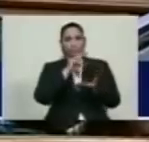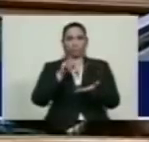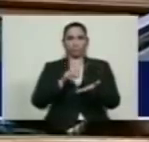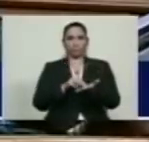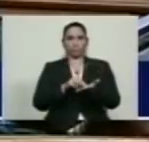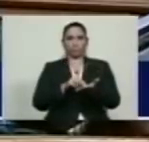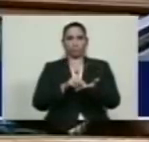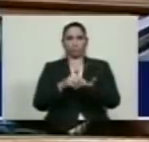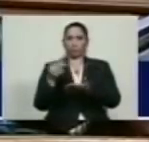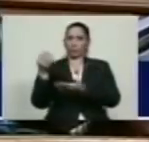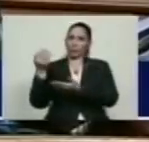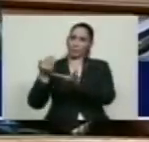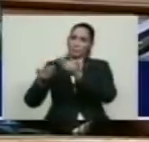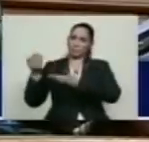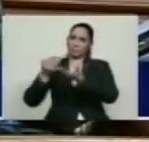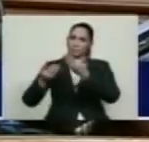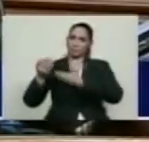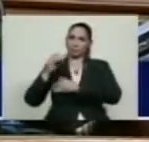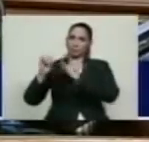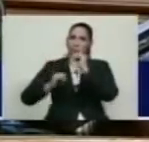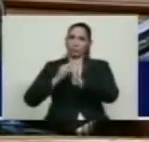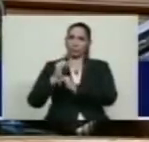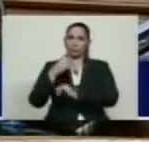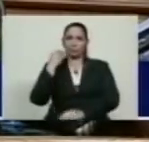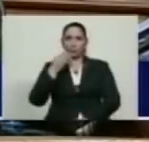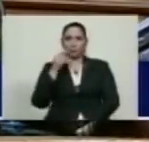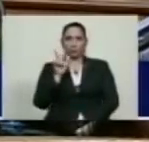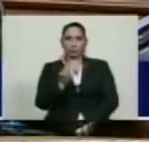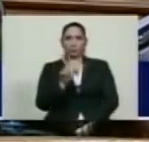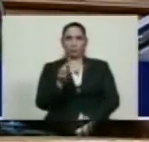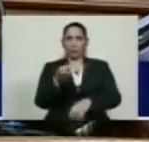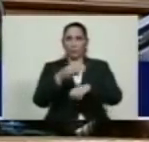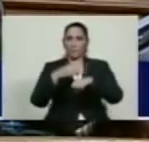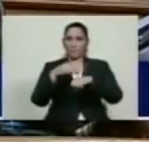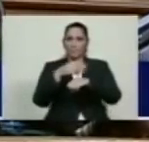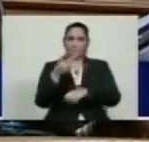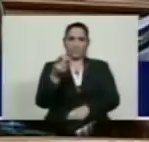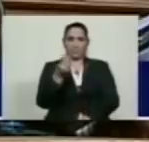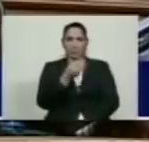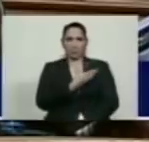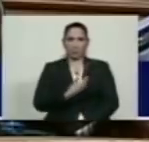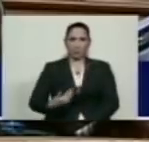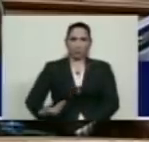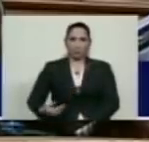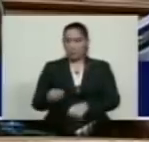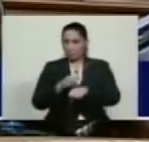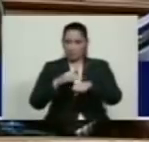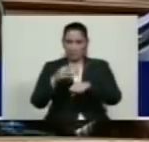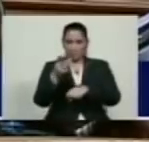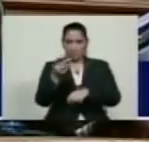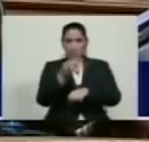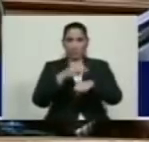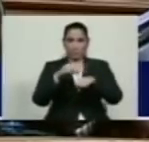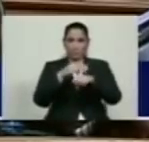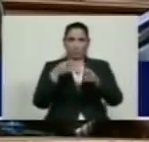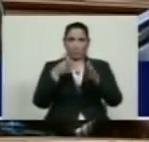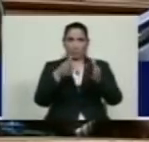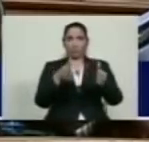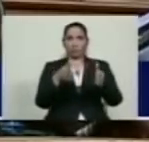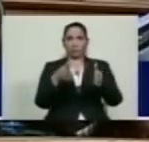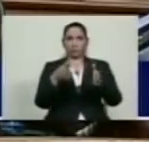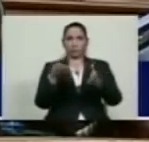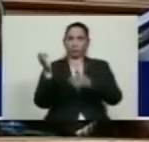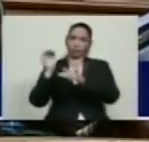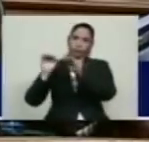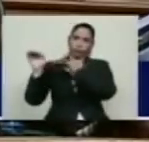Relaciones Internacionales de la JPSU y viceministro de Poder Popular para Relaciones Exteriores de la República Bolivariana de